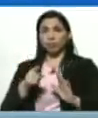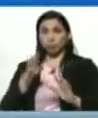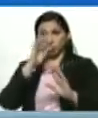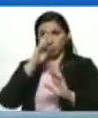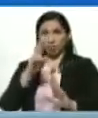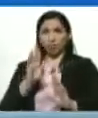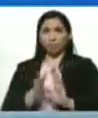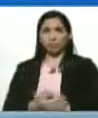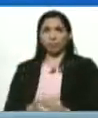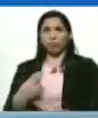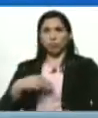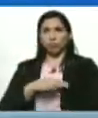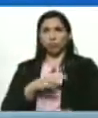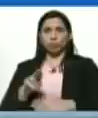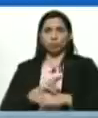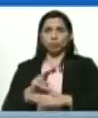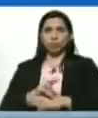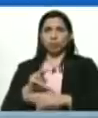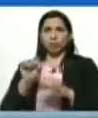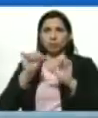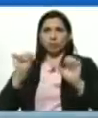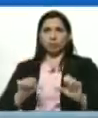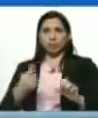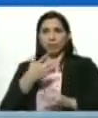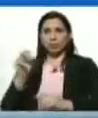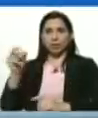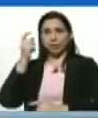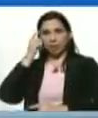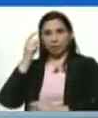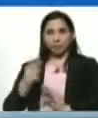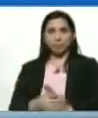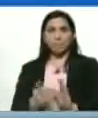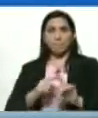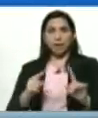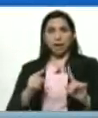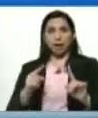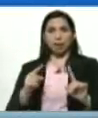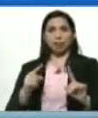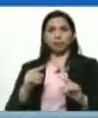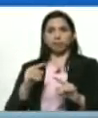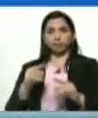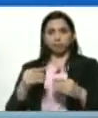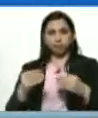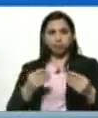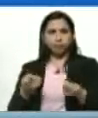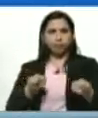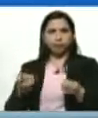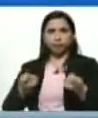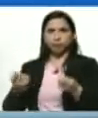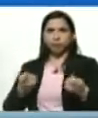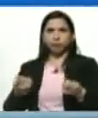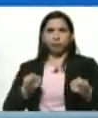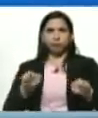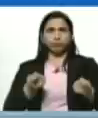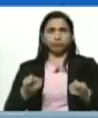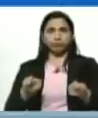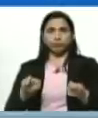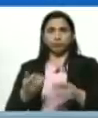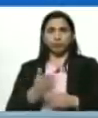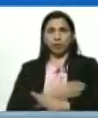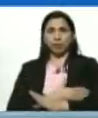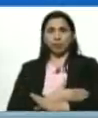ahorita vamos a utilizar este sistema por 30 días para regularizar si regularizamos antes lo